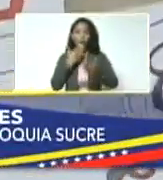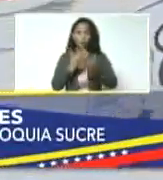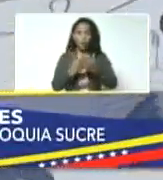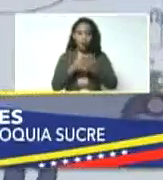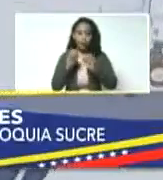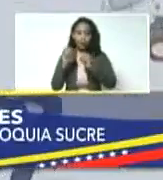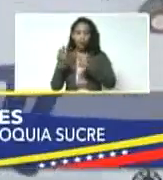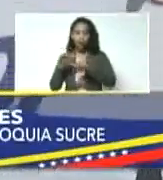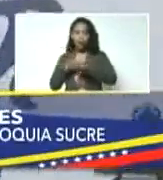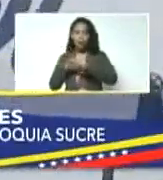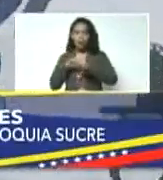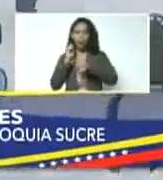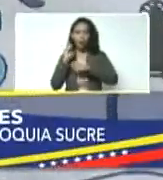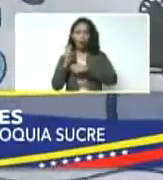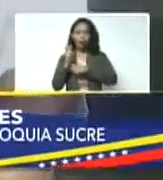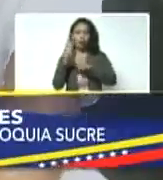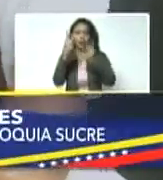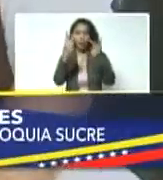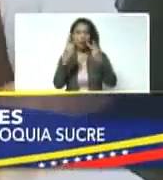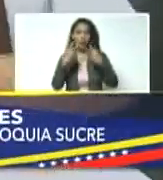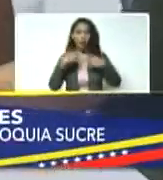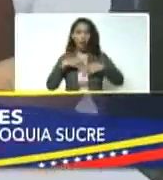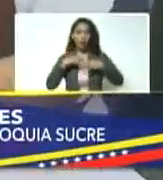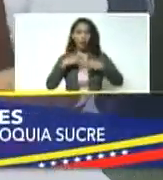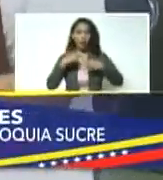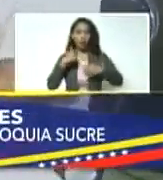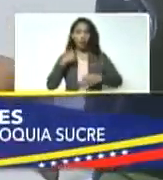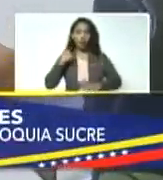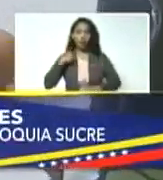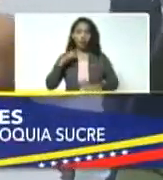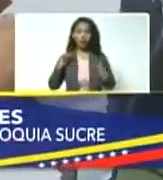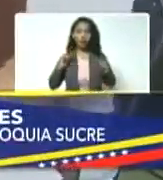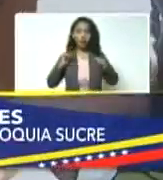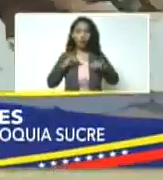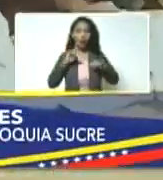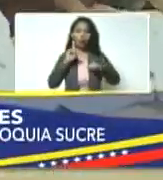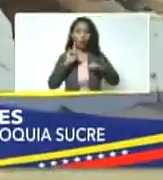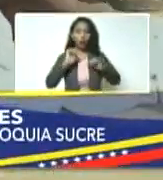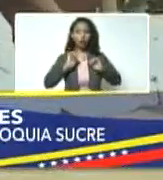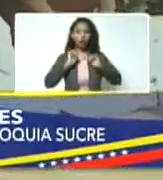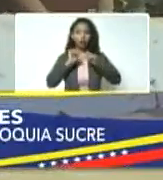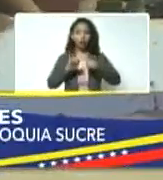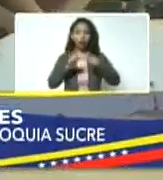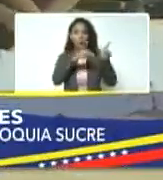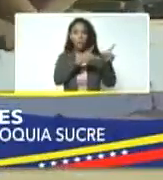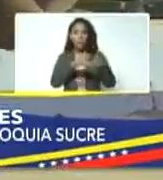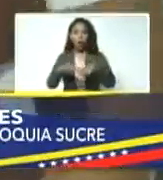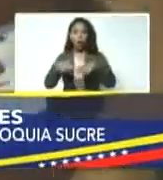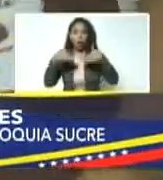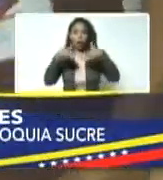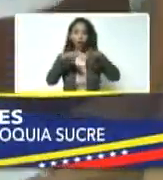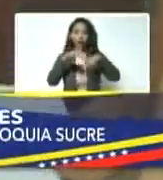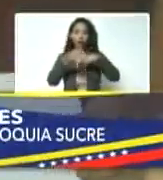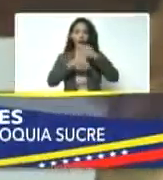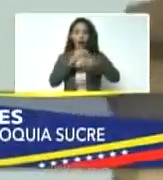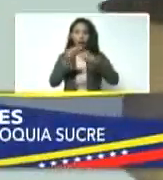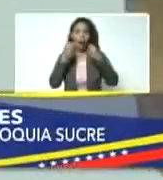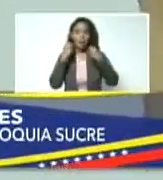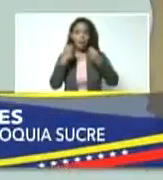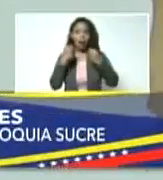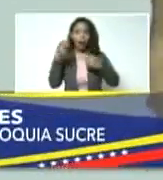de Comercio, si ven la franela que yo tengo puesta, es una iniciativa que el Plan Textil hace para con